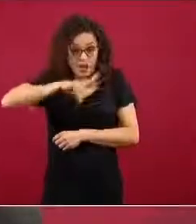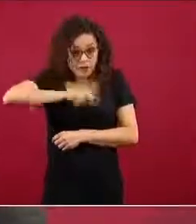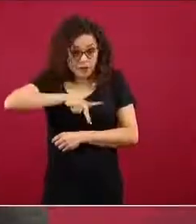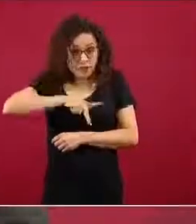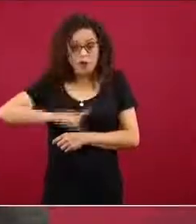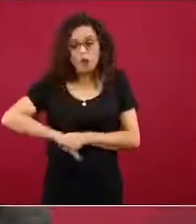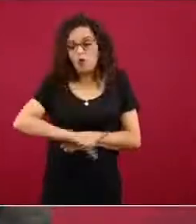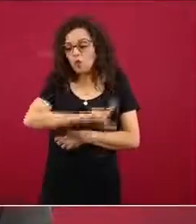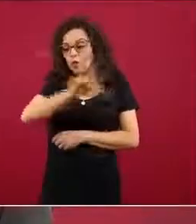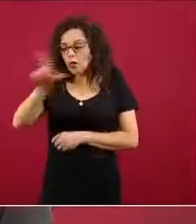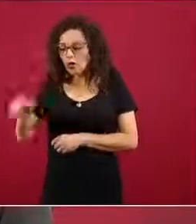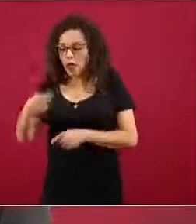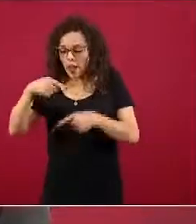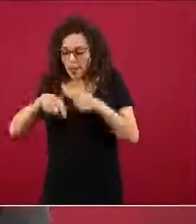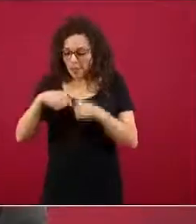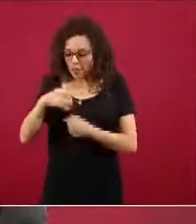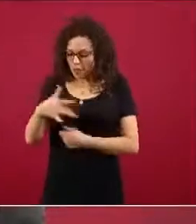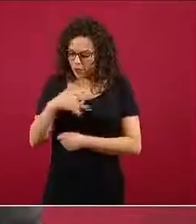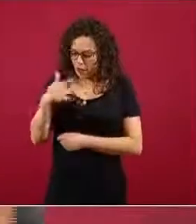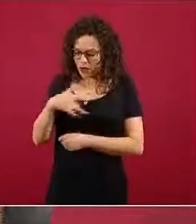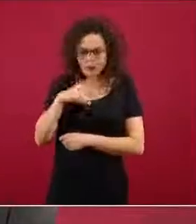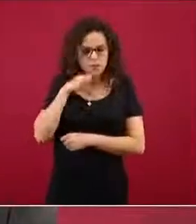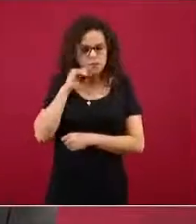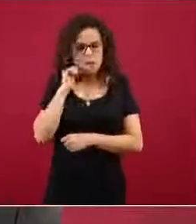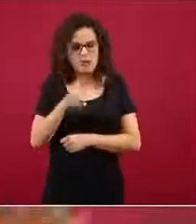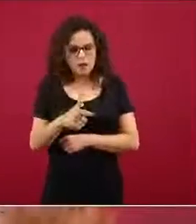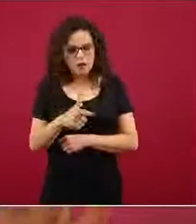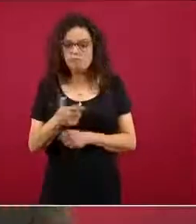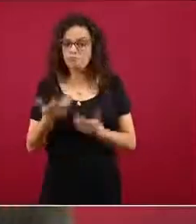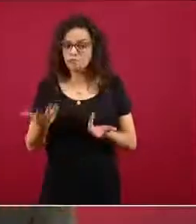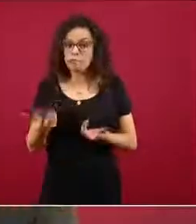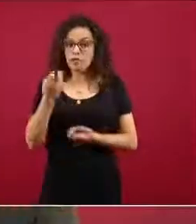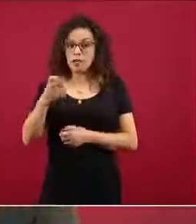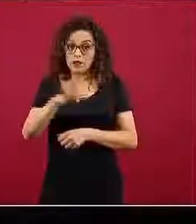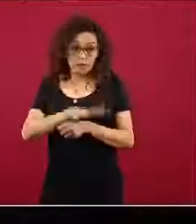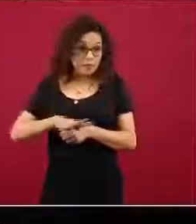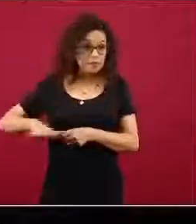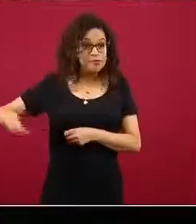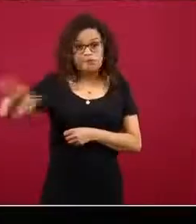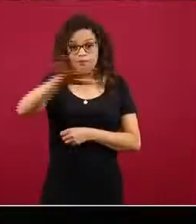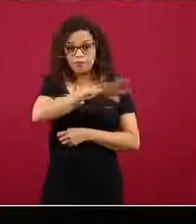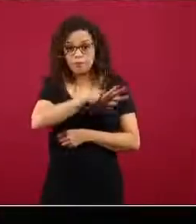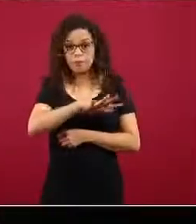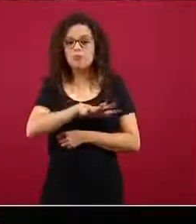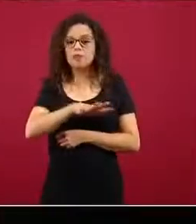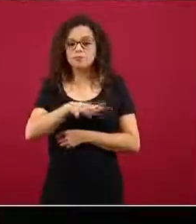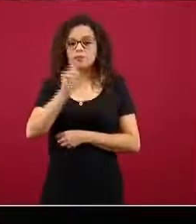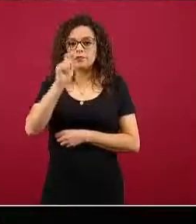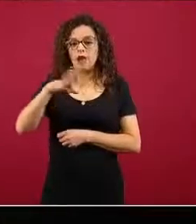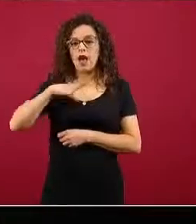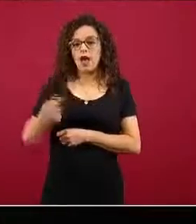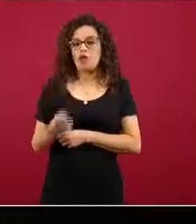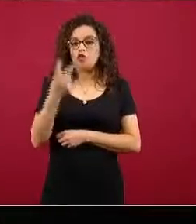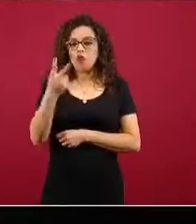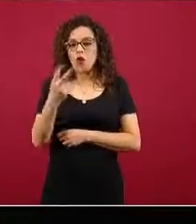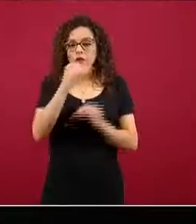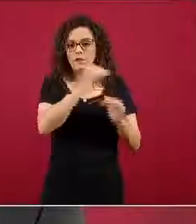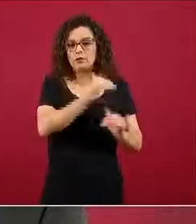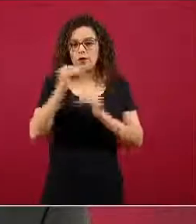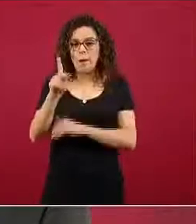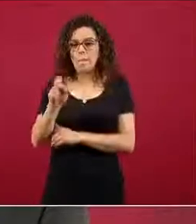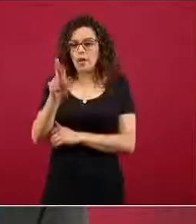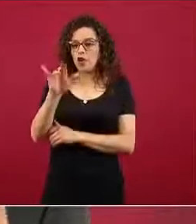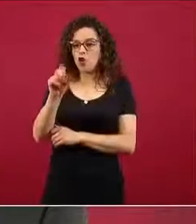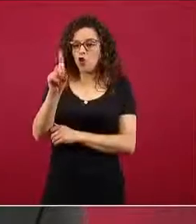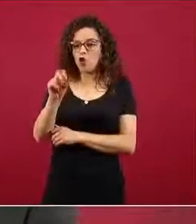a presentar los síntomas. Y generalmente a nivel poblacional, 2 periodos de incubación son ya